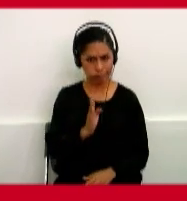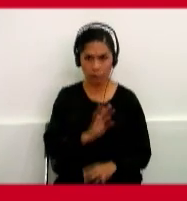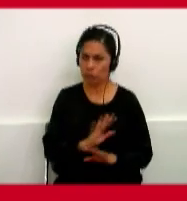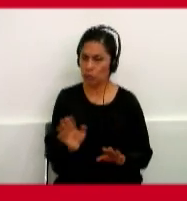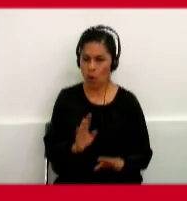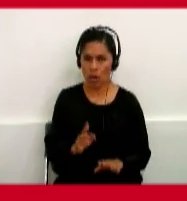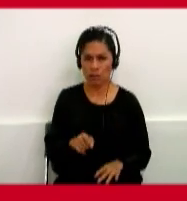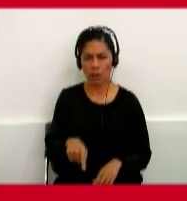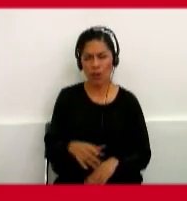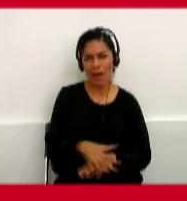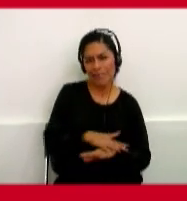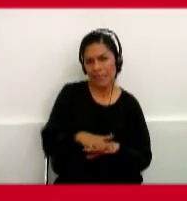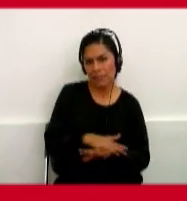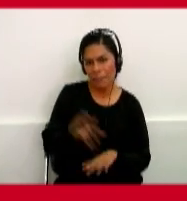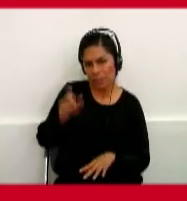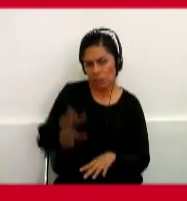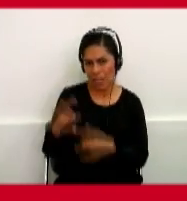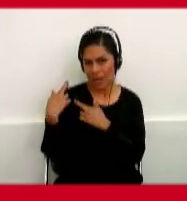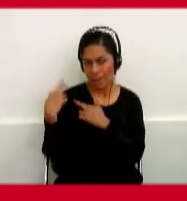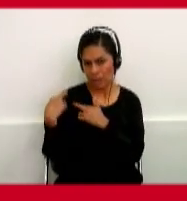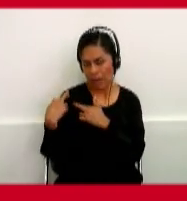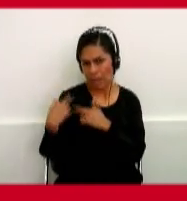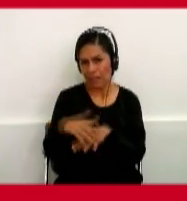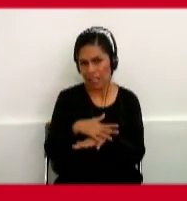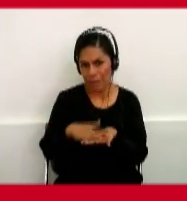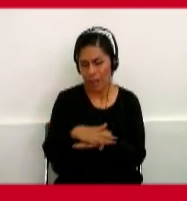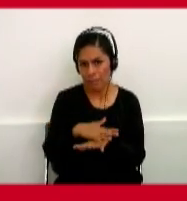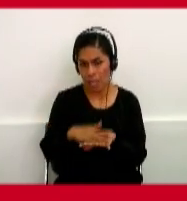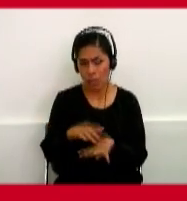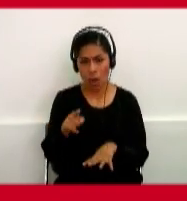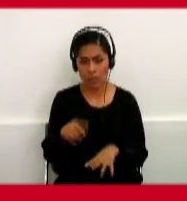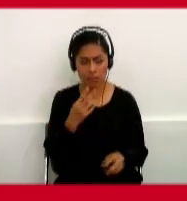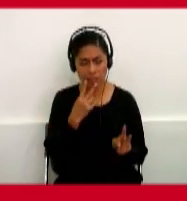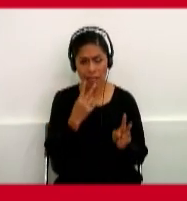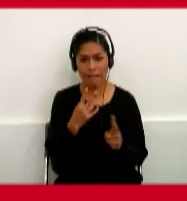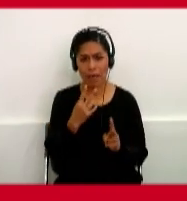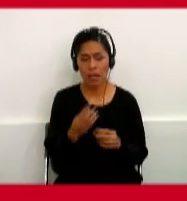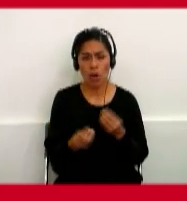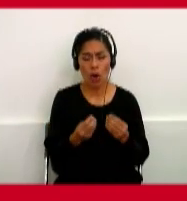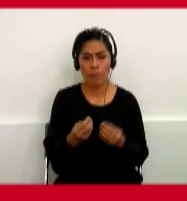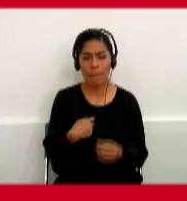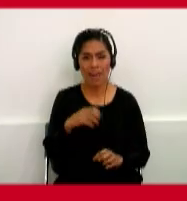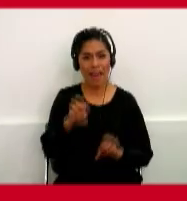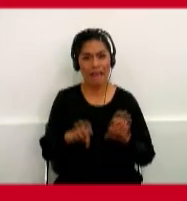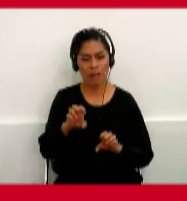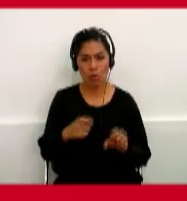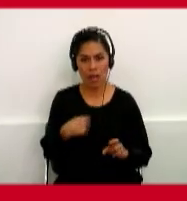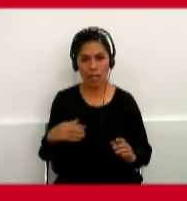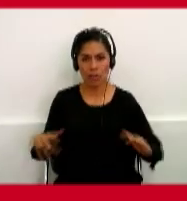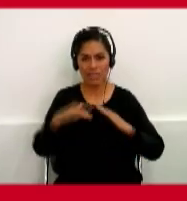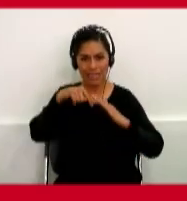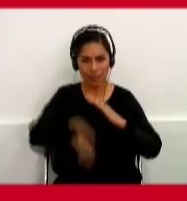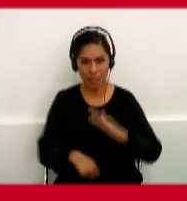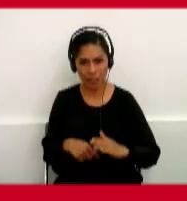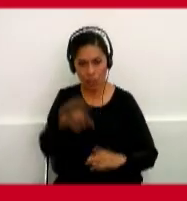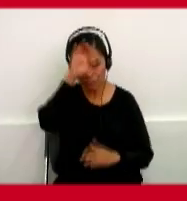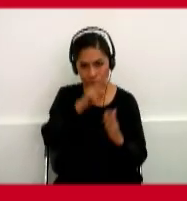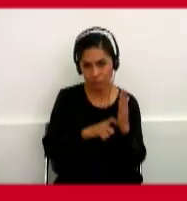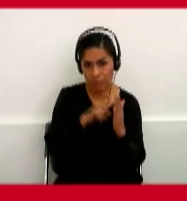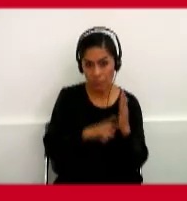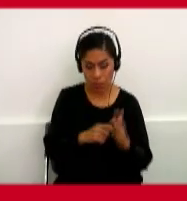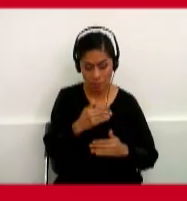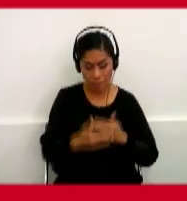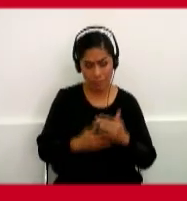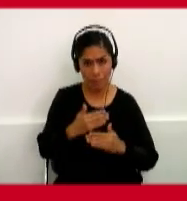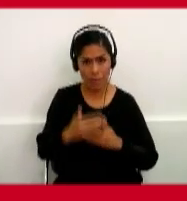como planners tomemos en cuenta los aspectos que debemos enfrentar cuando queremos evaluar estos tipos de yacimientos, porque hoy en día la